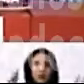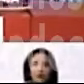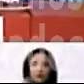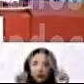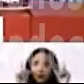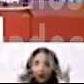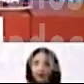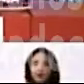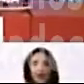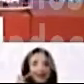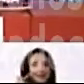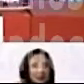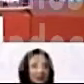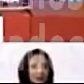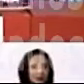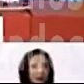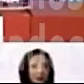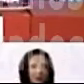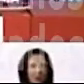presunto,